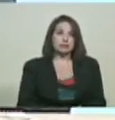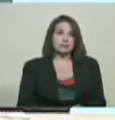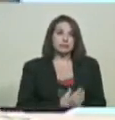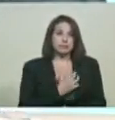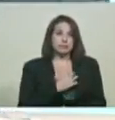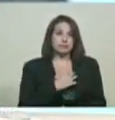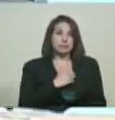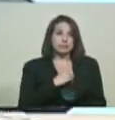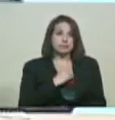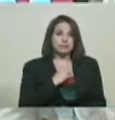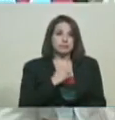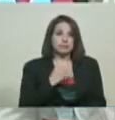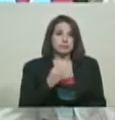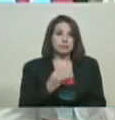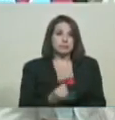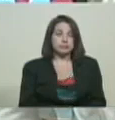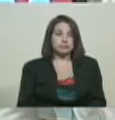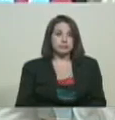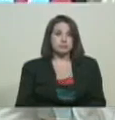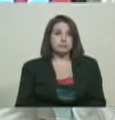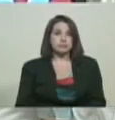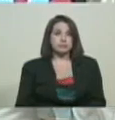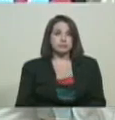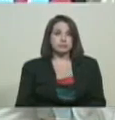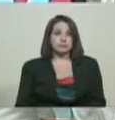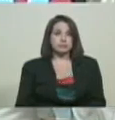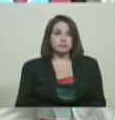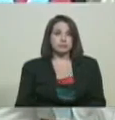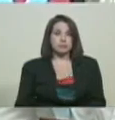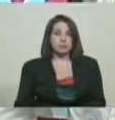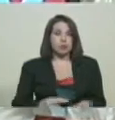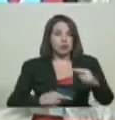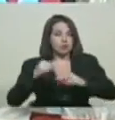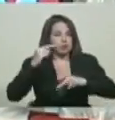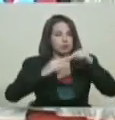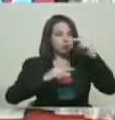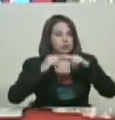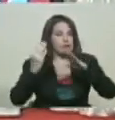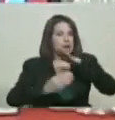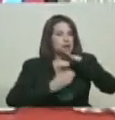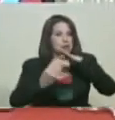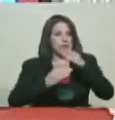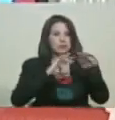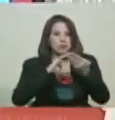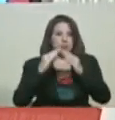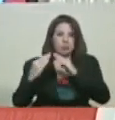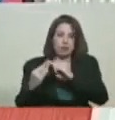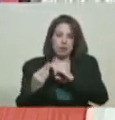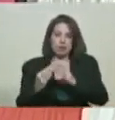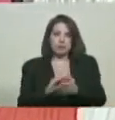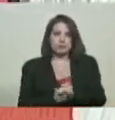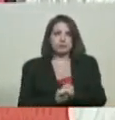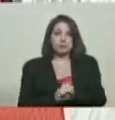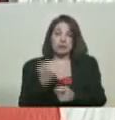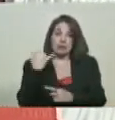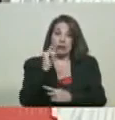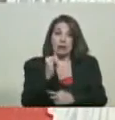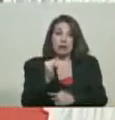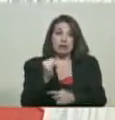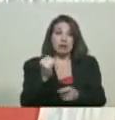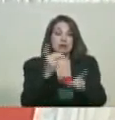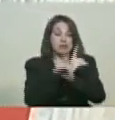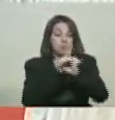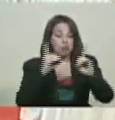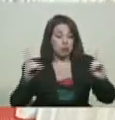tanto nos ha costado y nos cuesta construir la base comunal de la existencia de la democracia socialista del